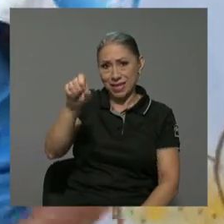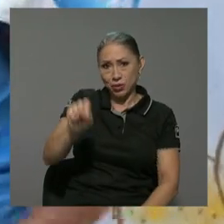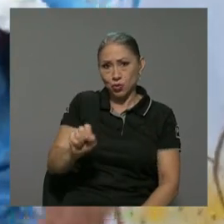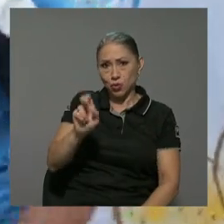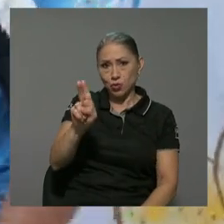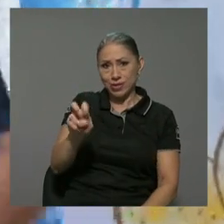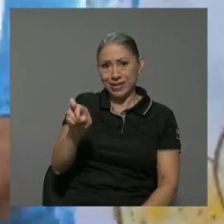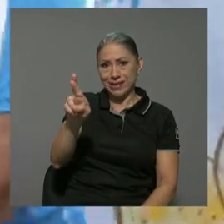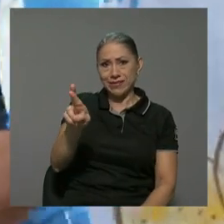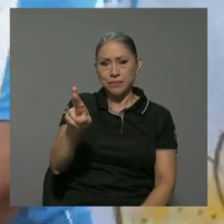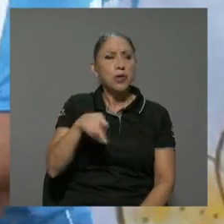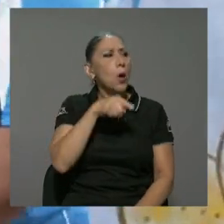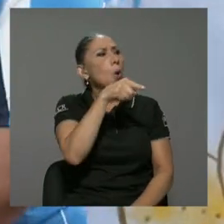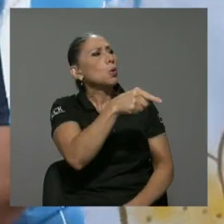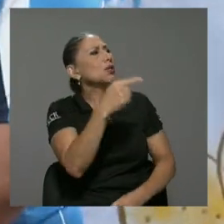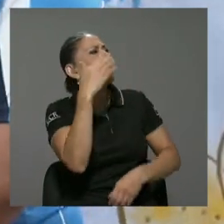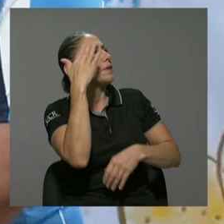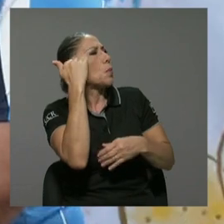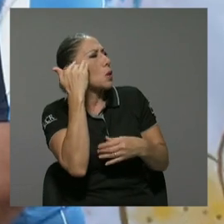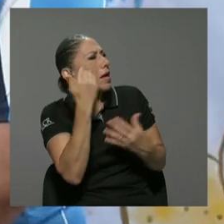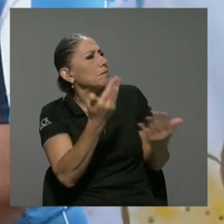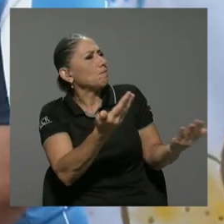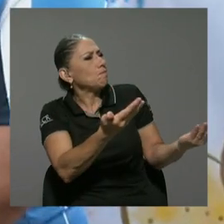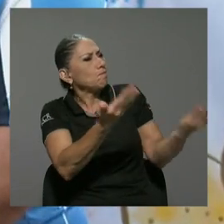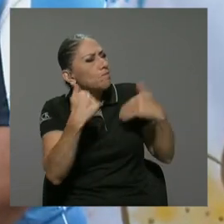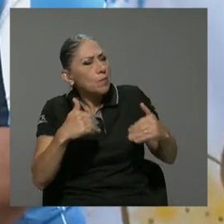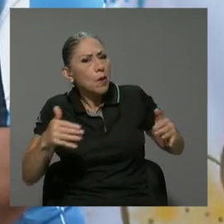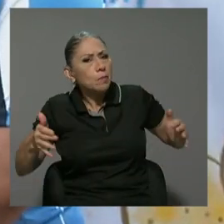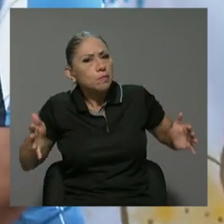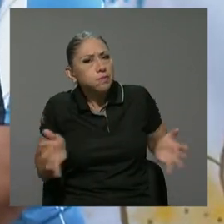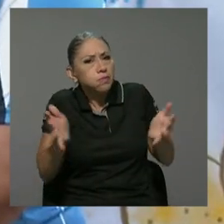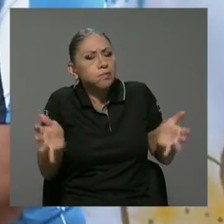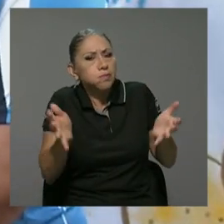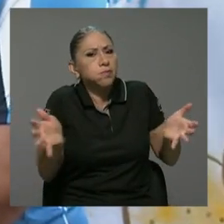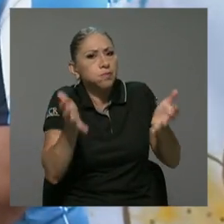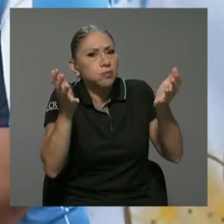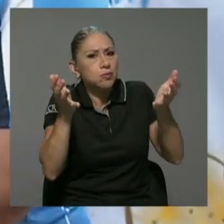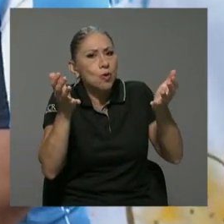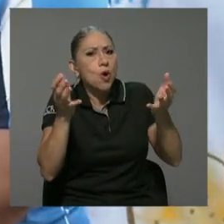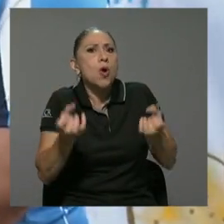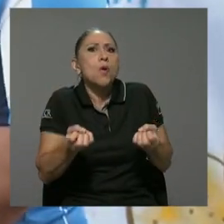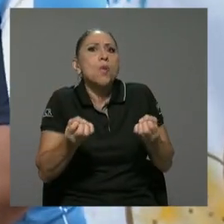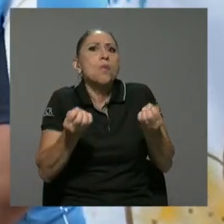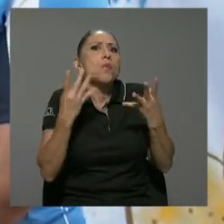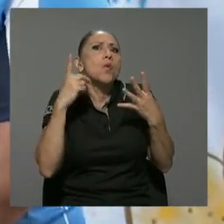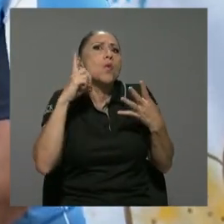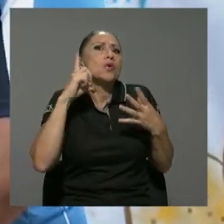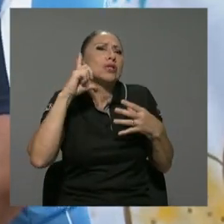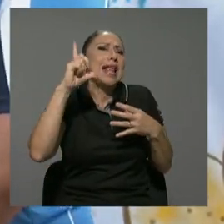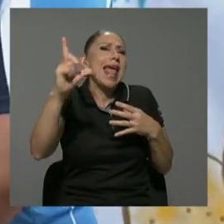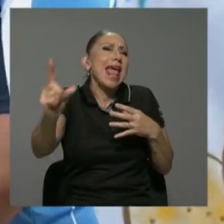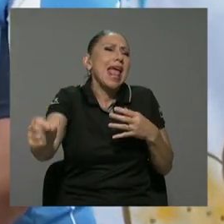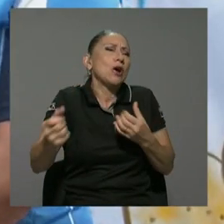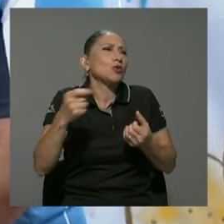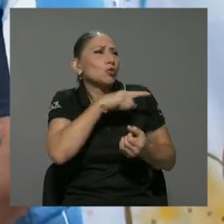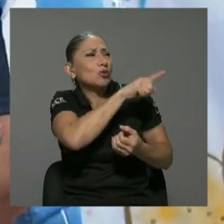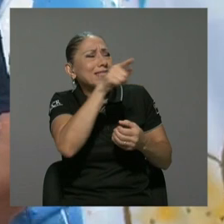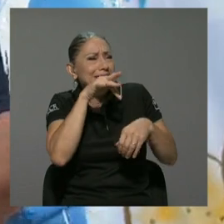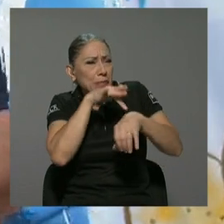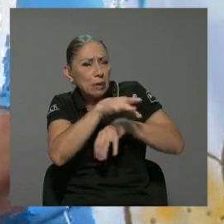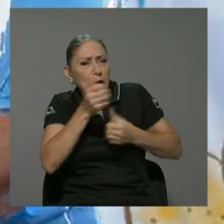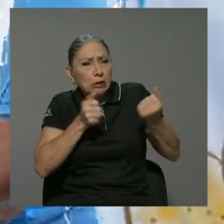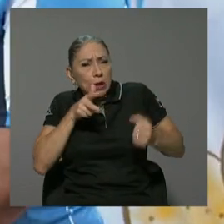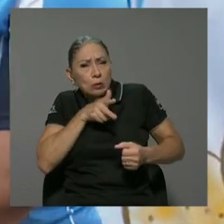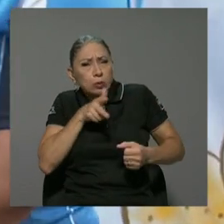convoca? ¿Qué los hace motivarse rodar tantos kilómetros para venir aquí? Creo que es